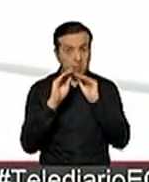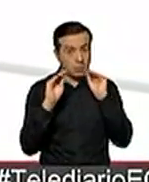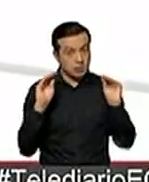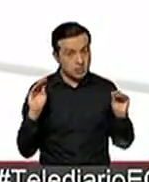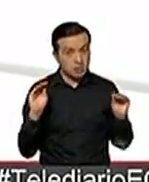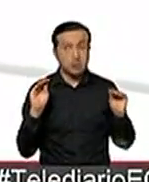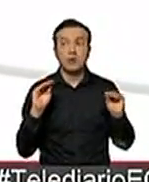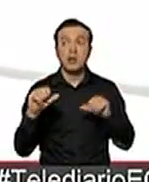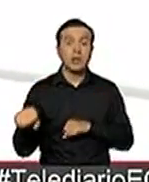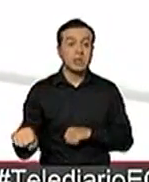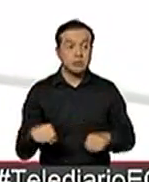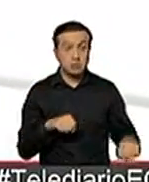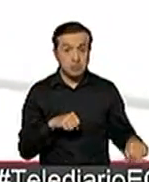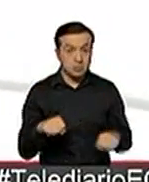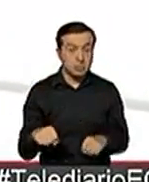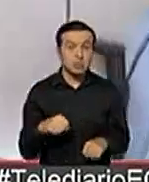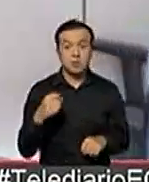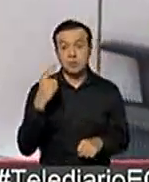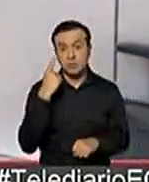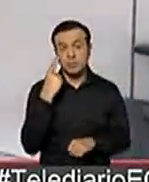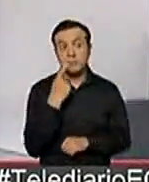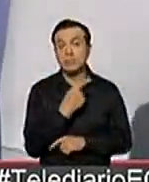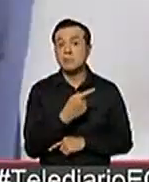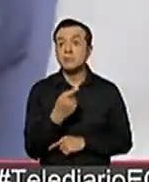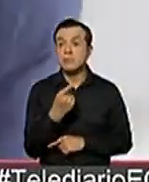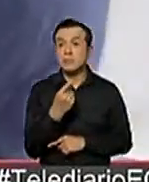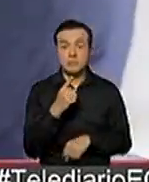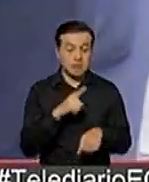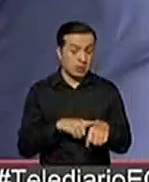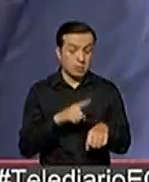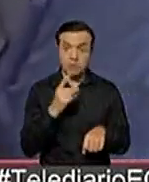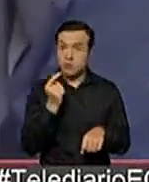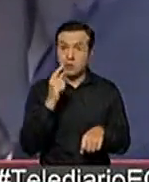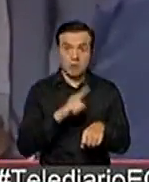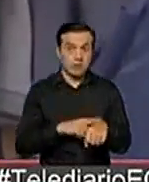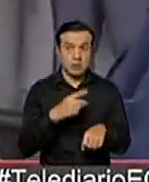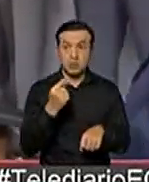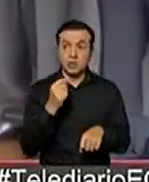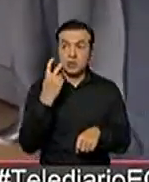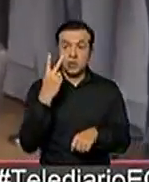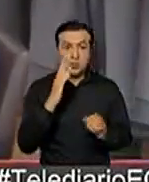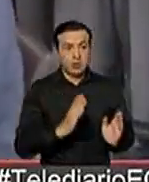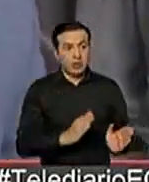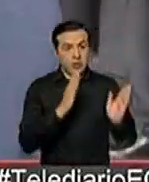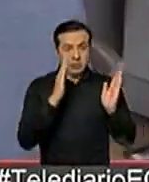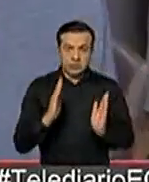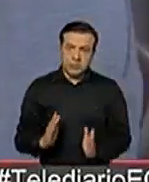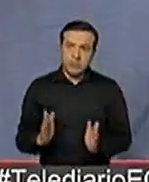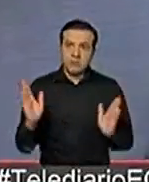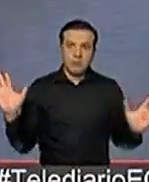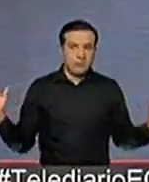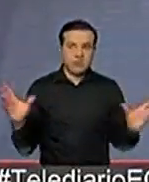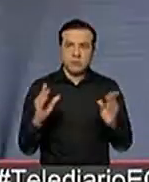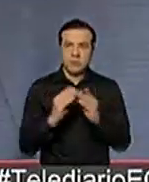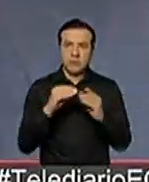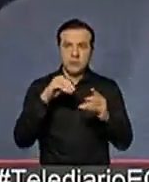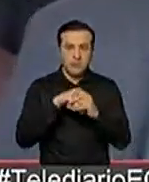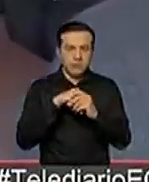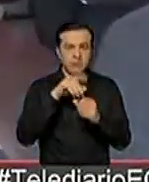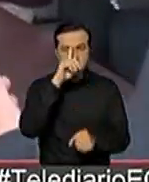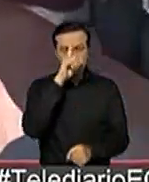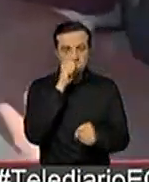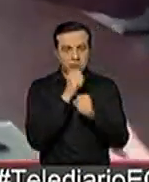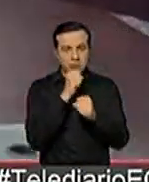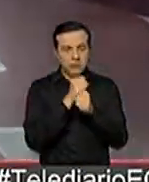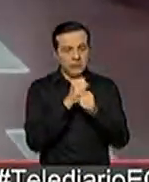se realizan las gestiones pertinentes para concretar en el menor tiempo posible la entrega de 2 edificios en donde se reagrupen todos los empleados